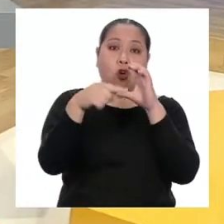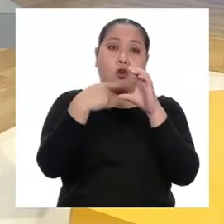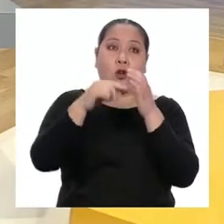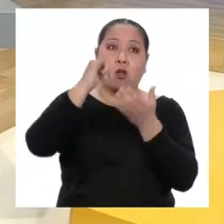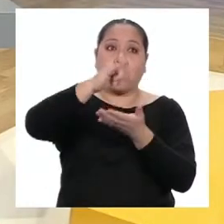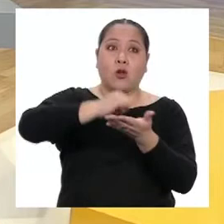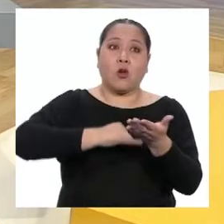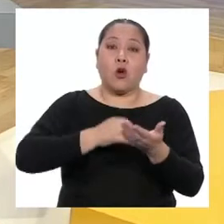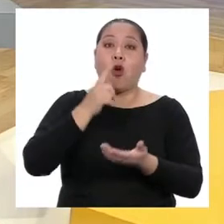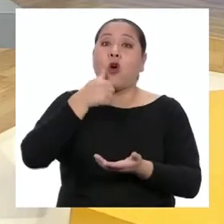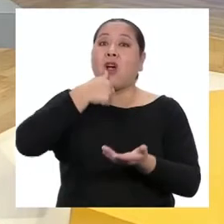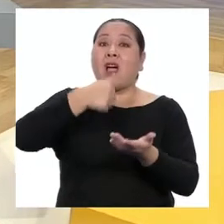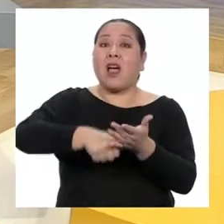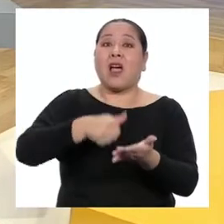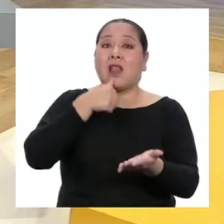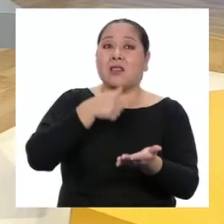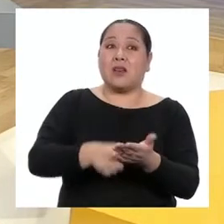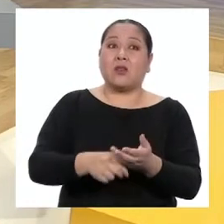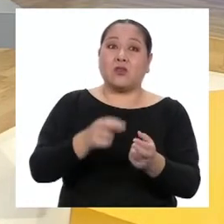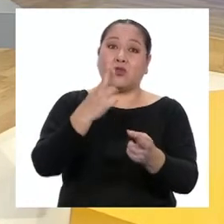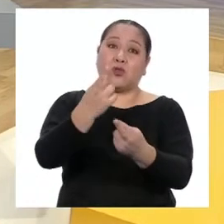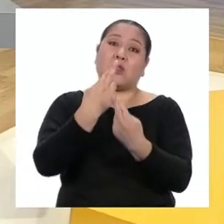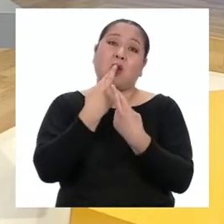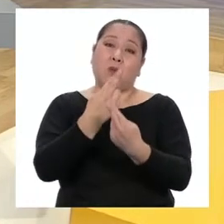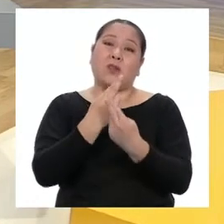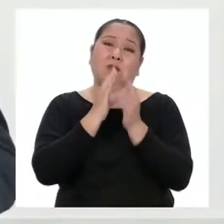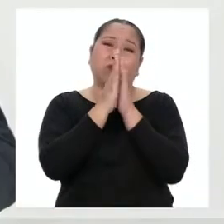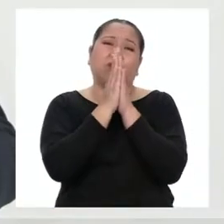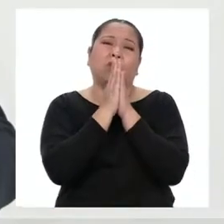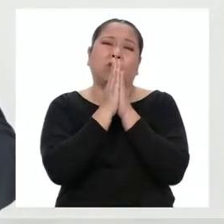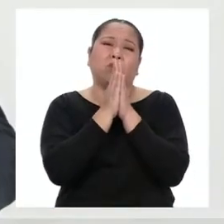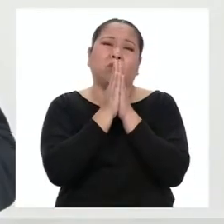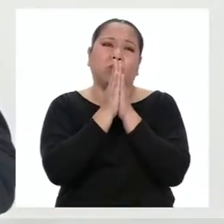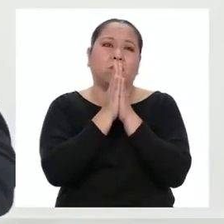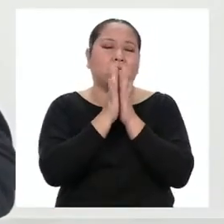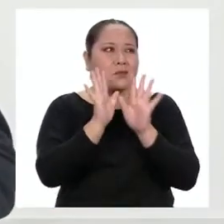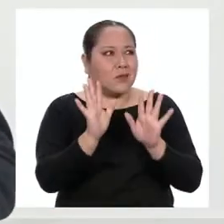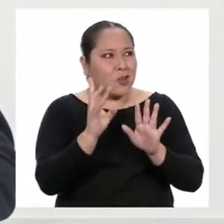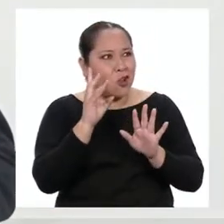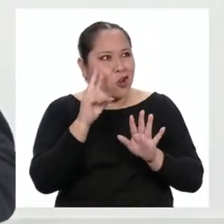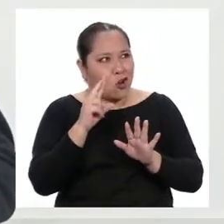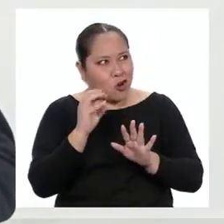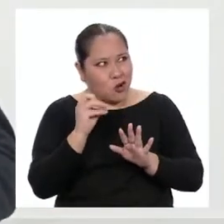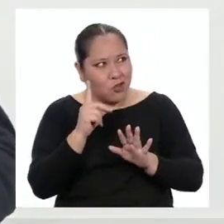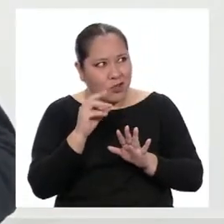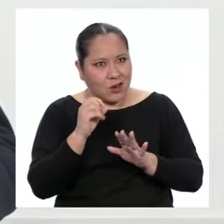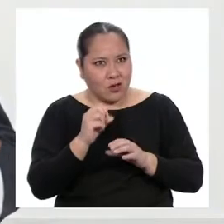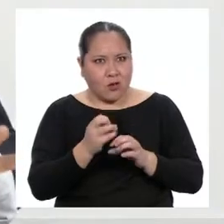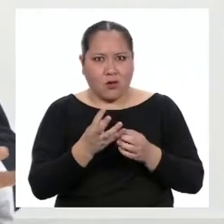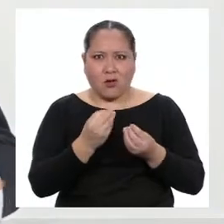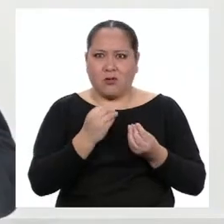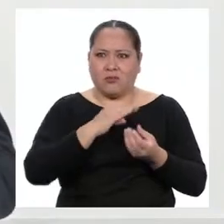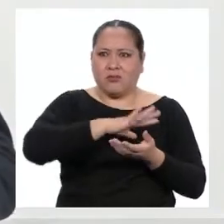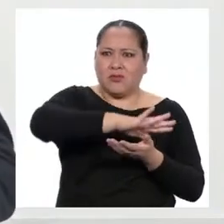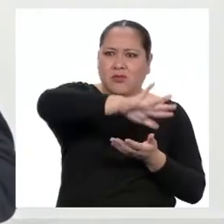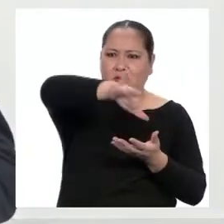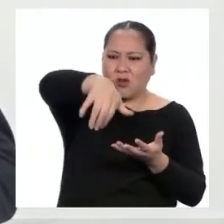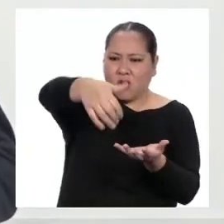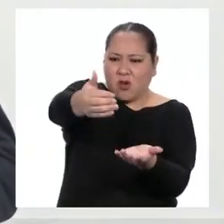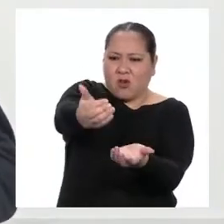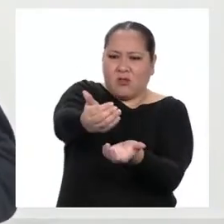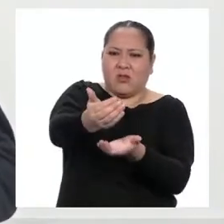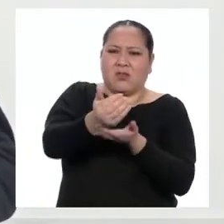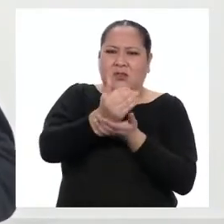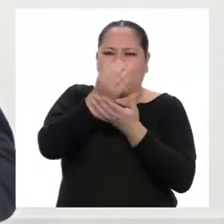o cartas con sus respuestas? Por favor. Rodrigo, pero aunque recibieras toda esa